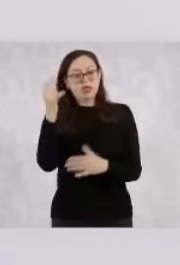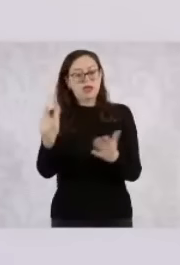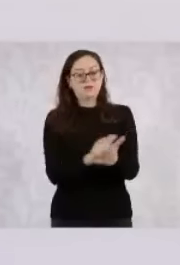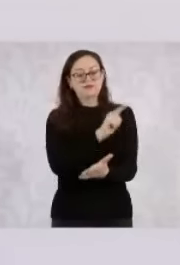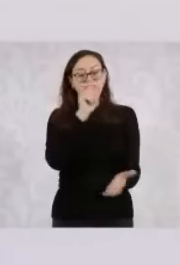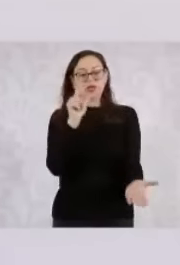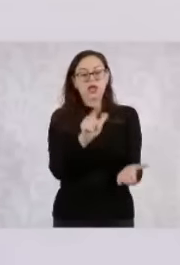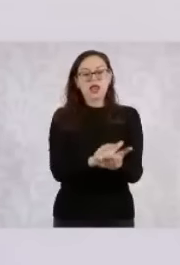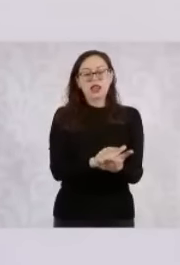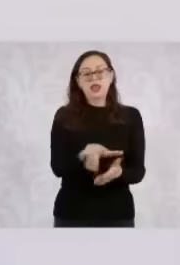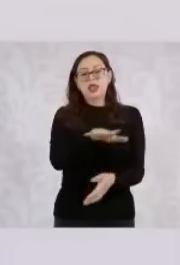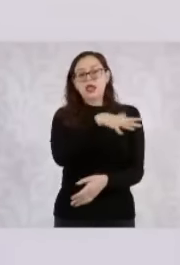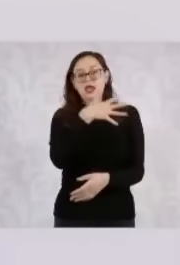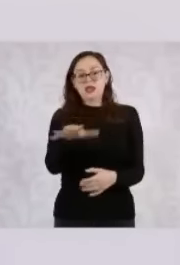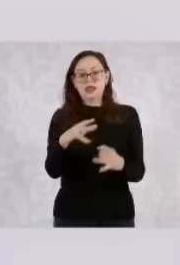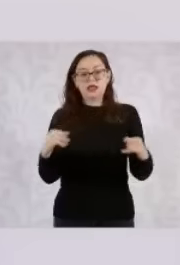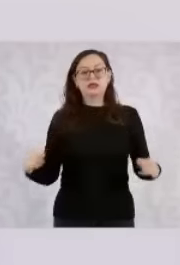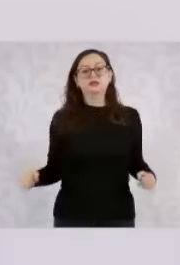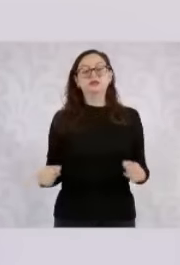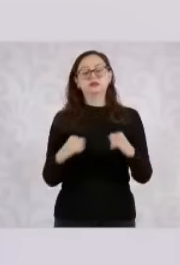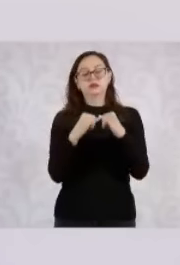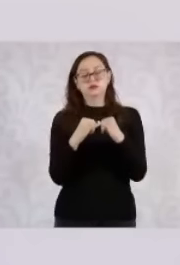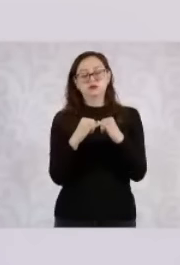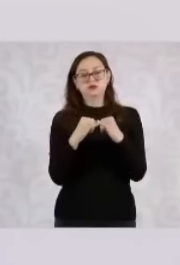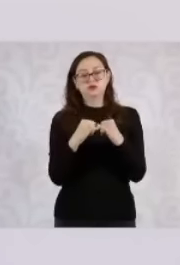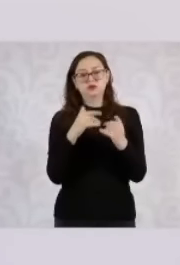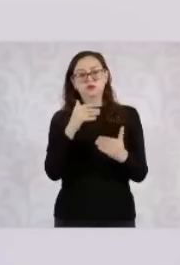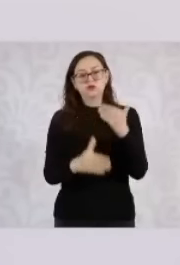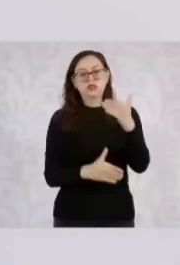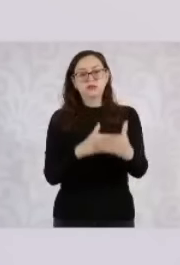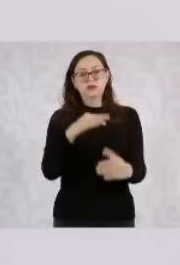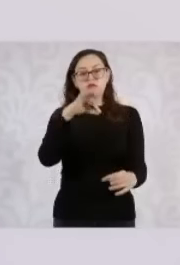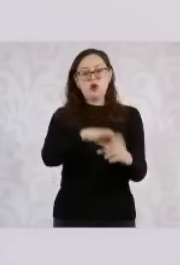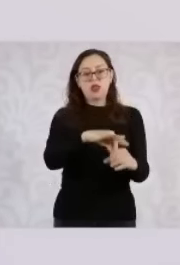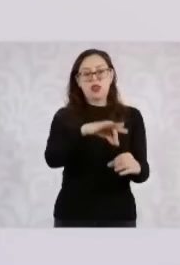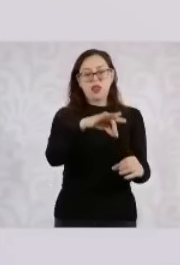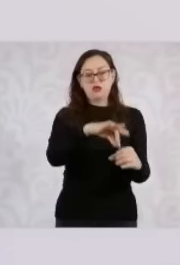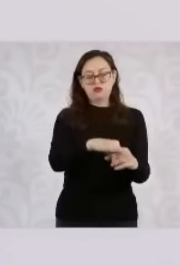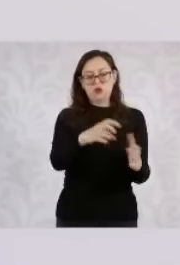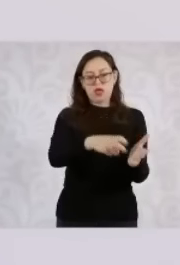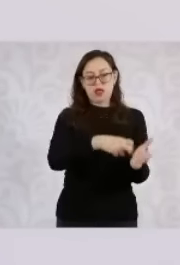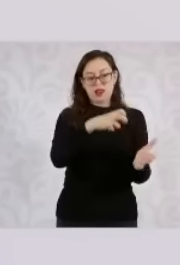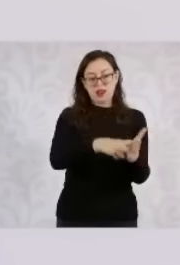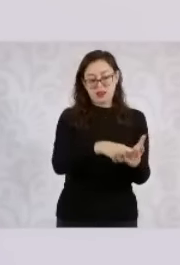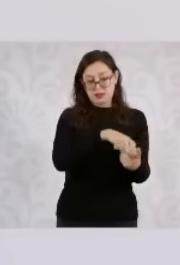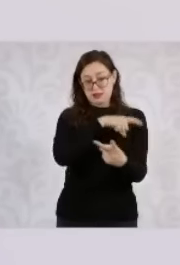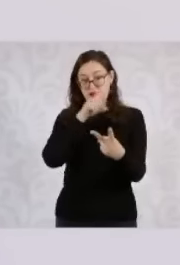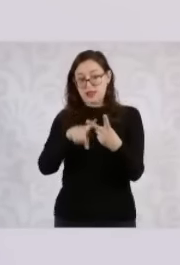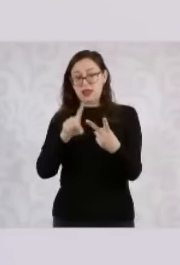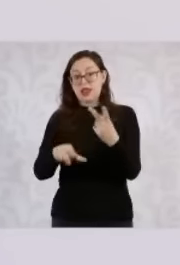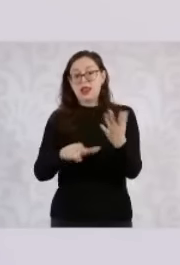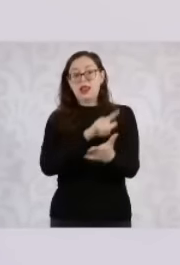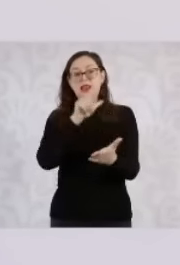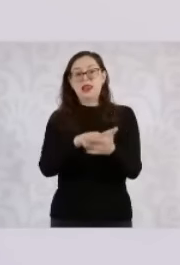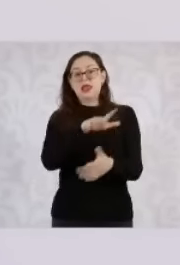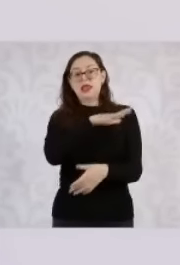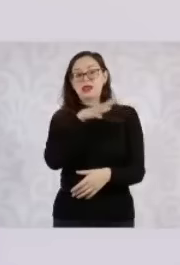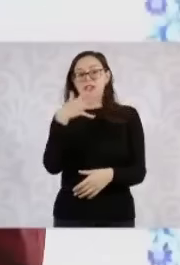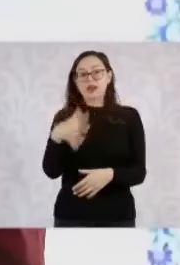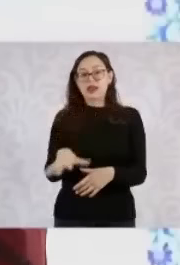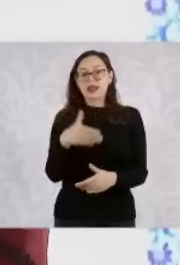15 de noviembre y adás tar 15 de diciembre para armonizar las leyes pero como el poder judicial está pateando el vote